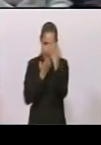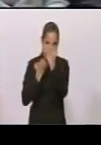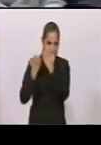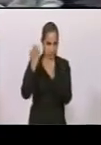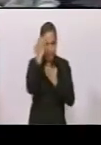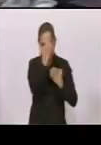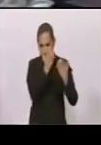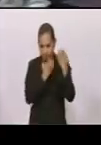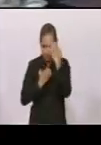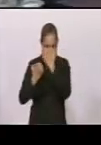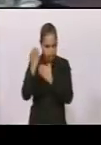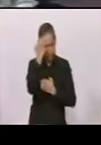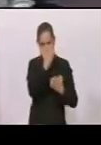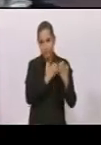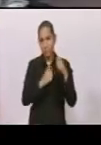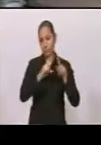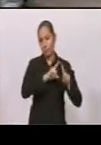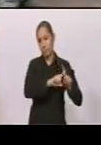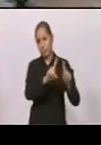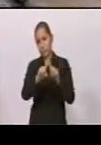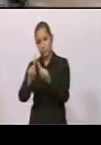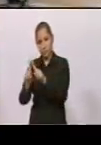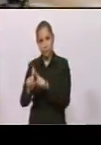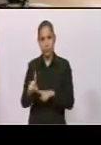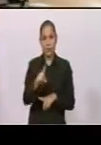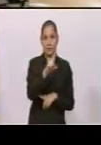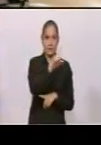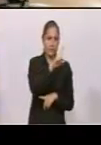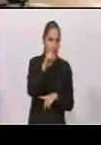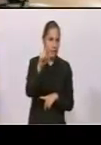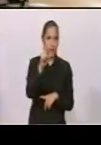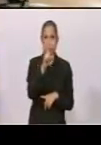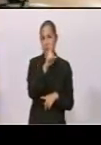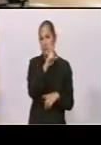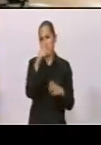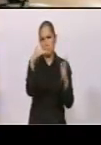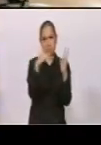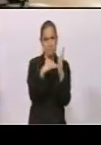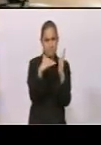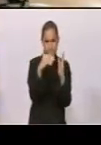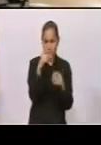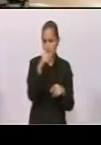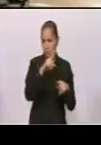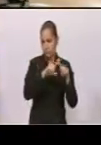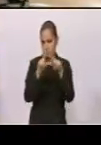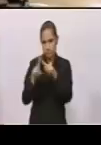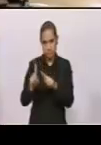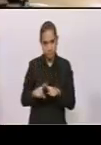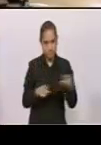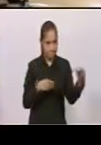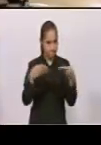resolución de cientos de miles de hojas que integraron los